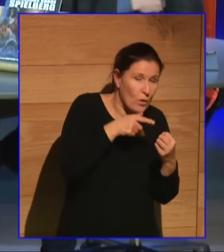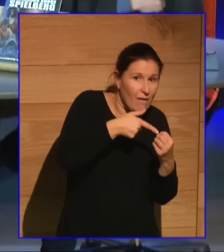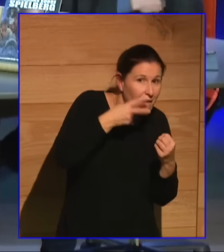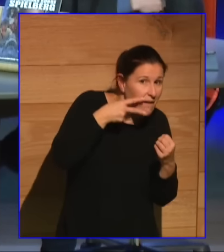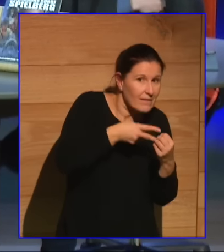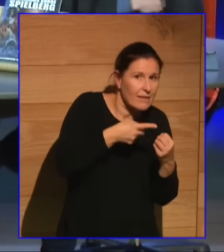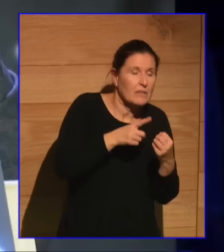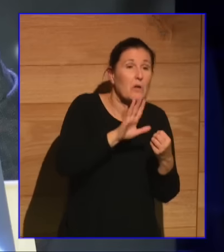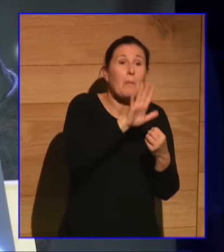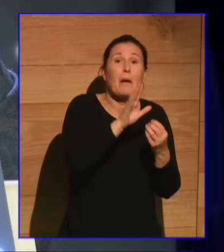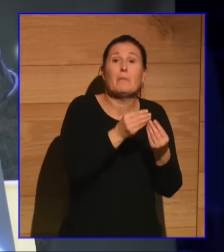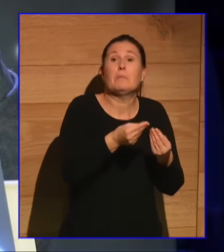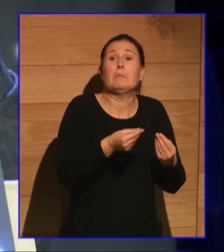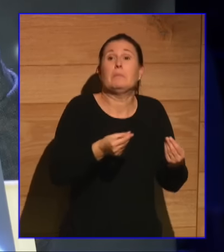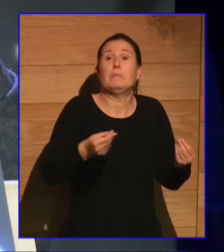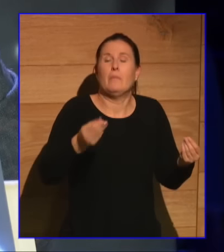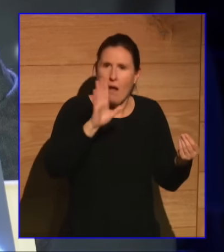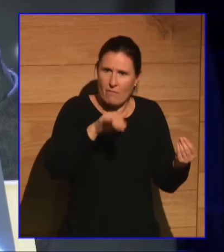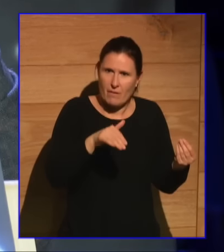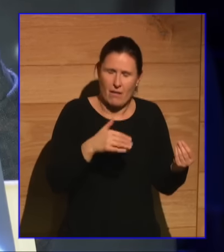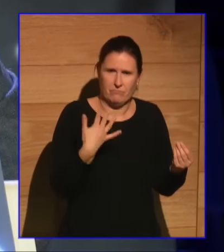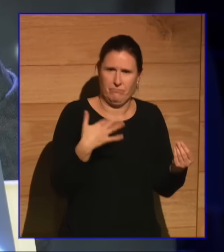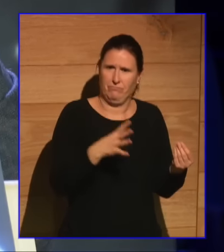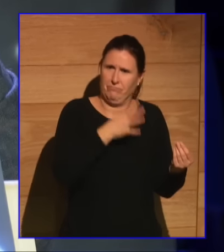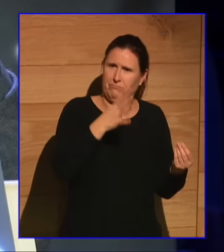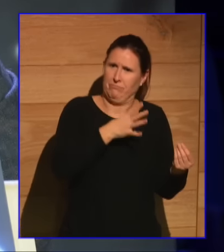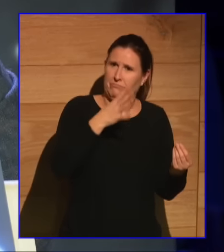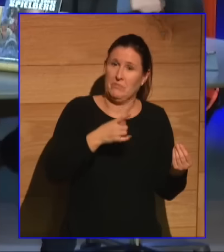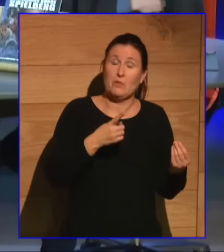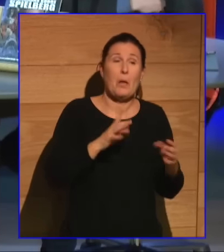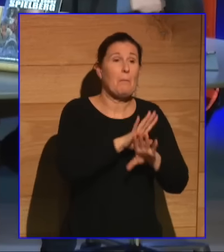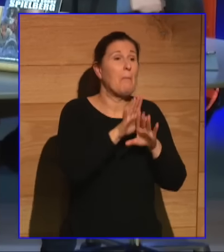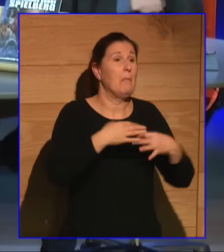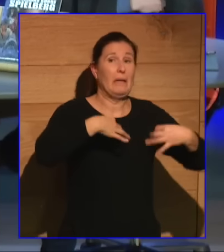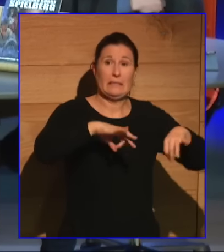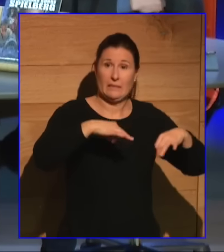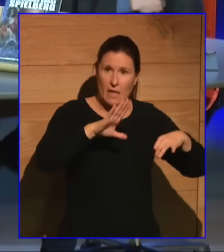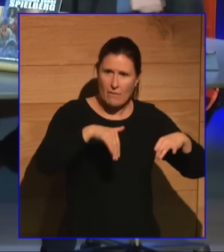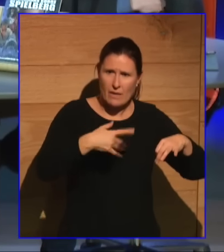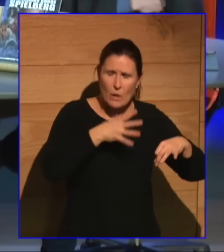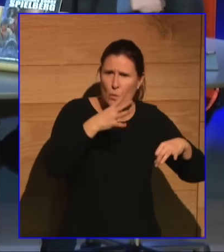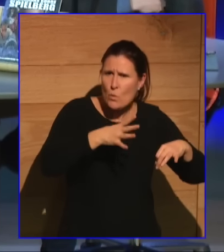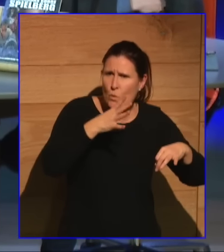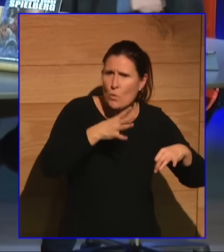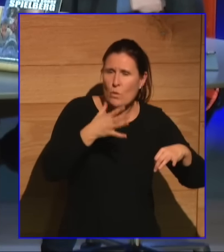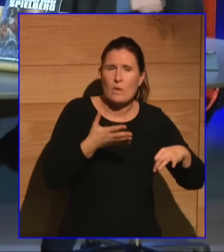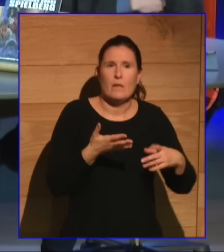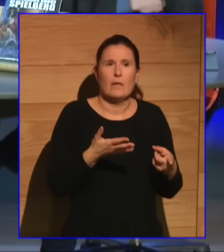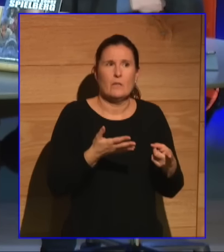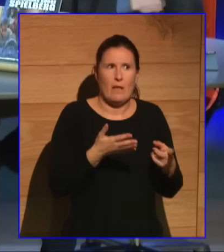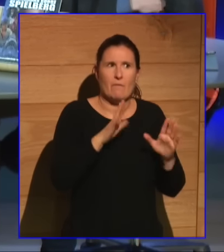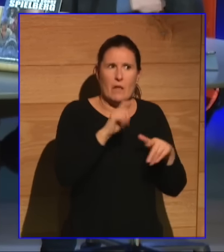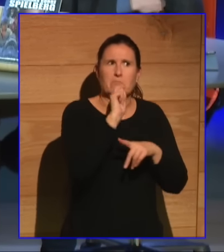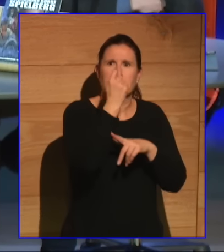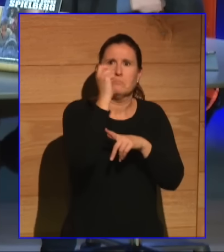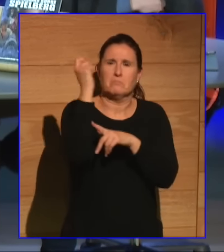pasa yo diría desapercibido. Que soy un muy buen foquista. Claro, eso que pasa desapercibido es absolutamente prodigioso y a mí me parece que consigue